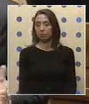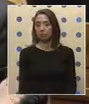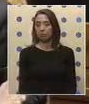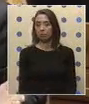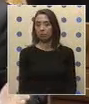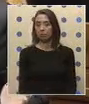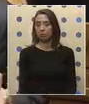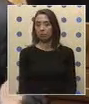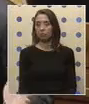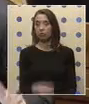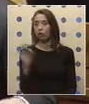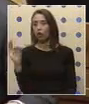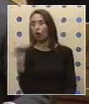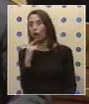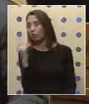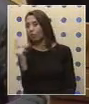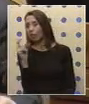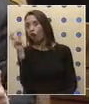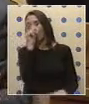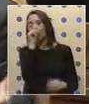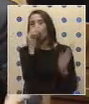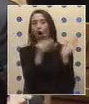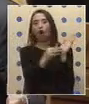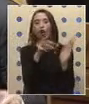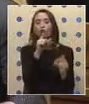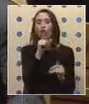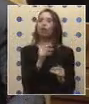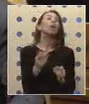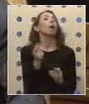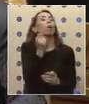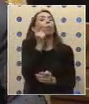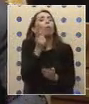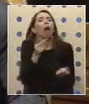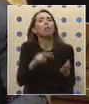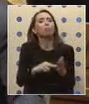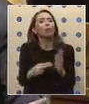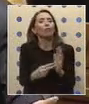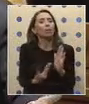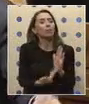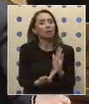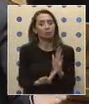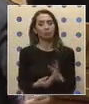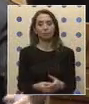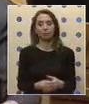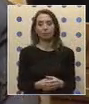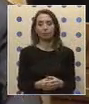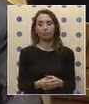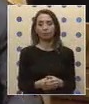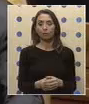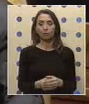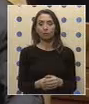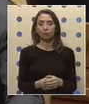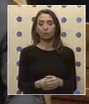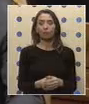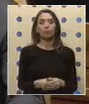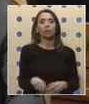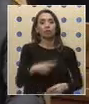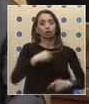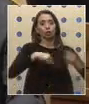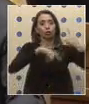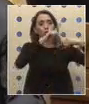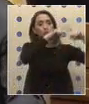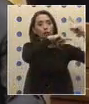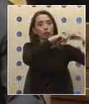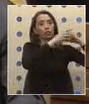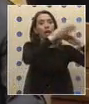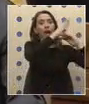O tirando para rojo, pero ahí en el borde. ¿Cuál es el problema acá? El problema es que nosotros tuvimos históricamente un